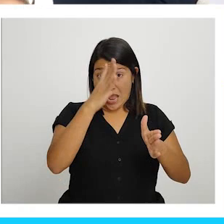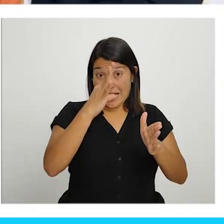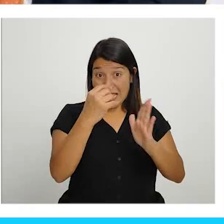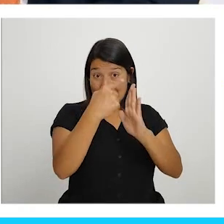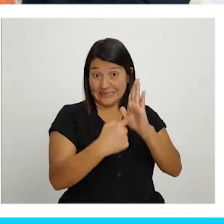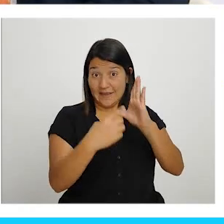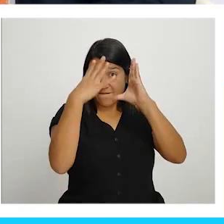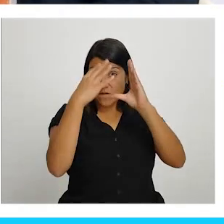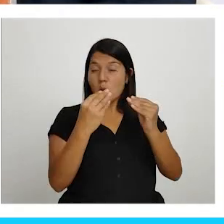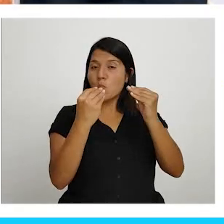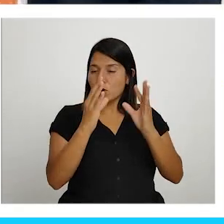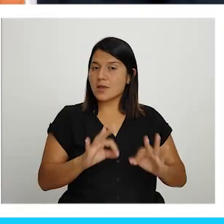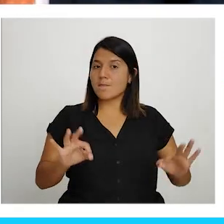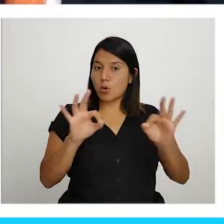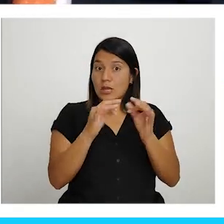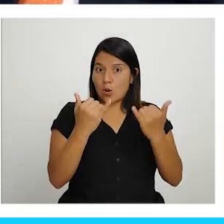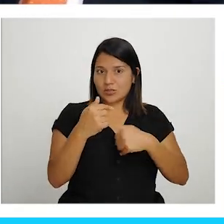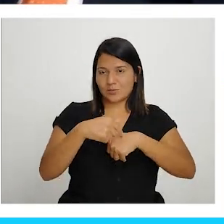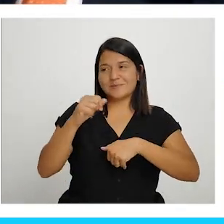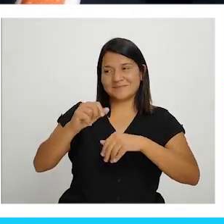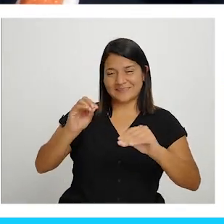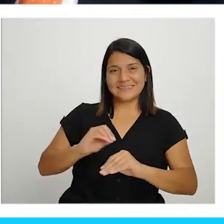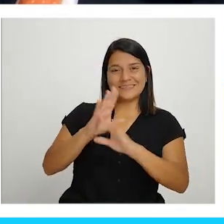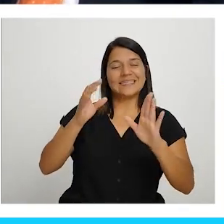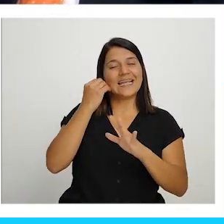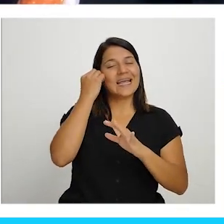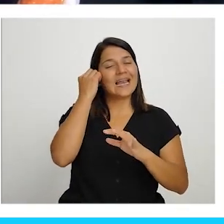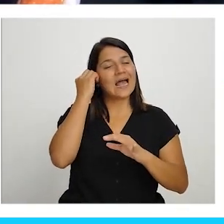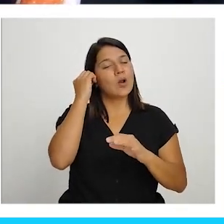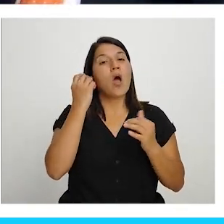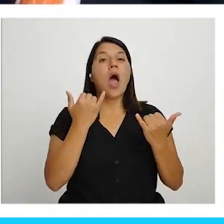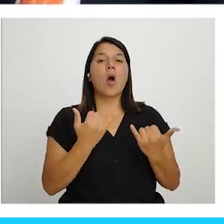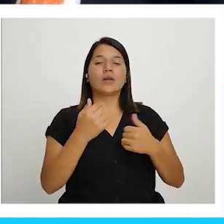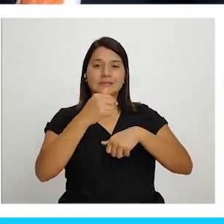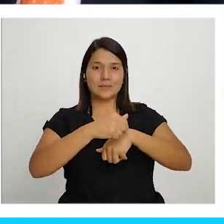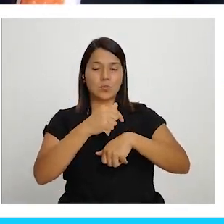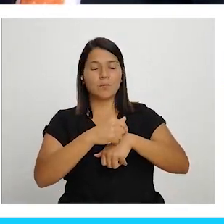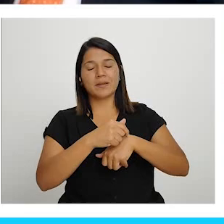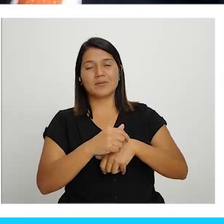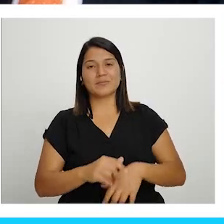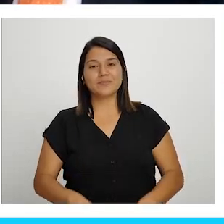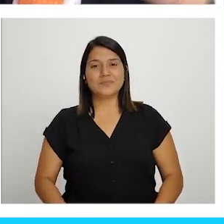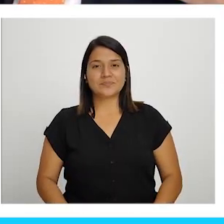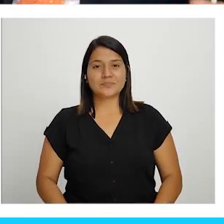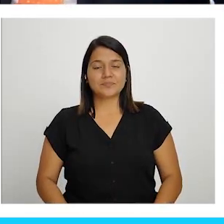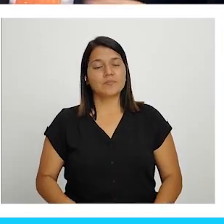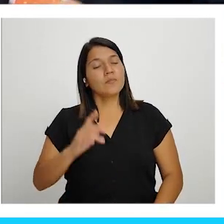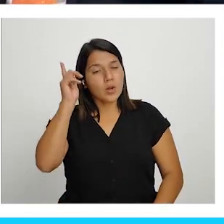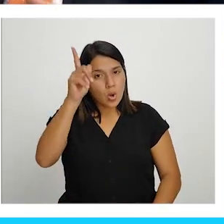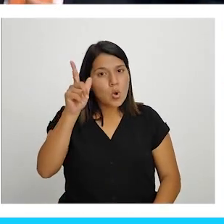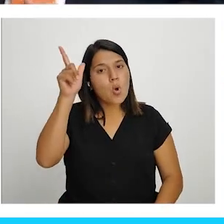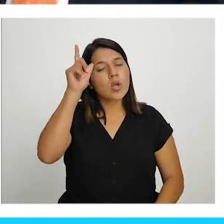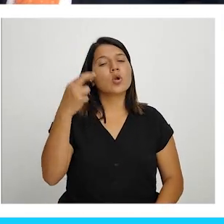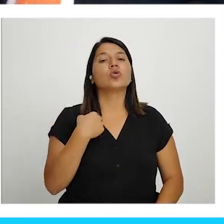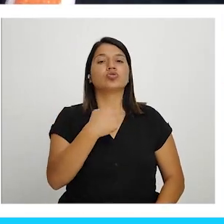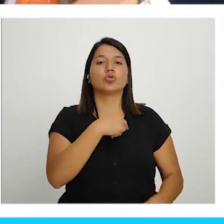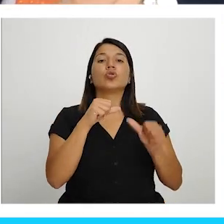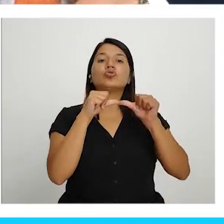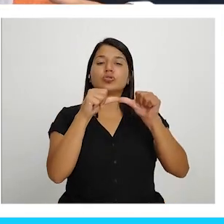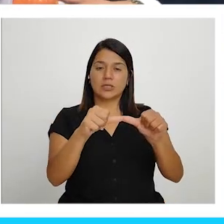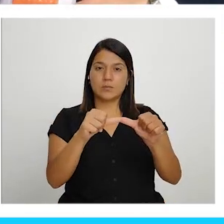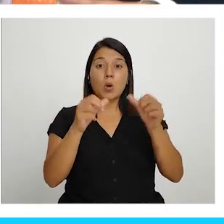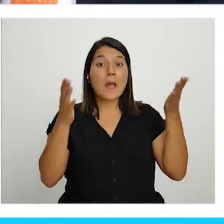mucho interés en este momento en el que estamos. Obviamente continuamos con el